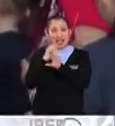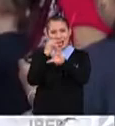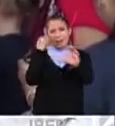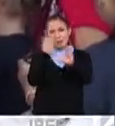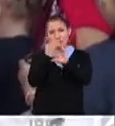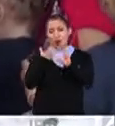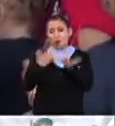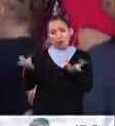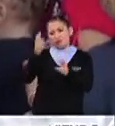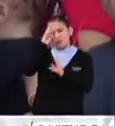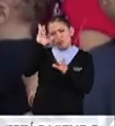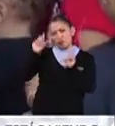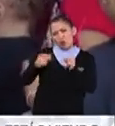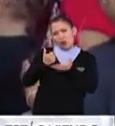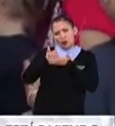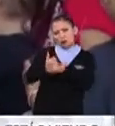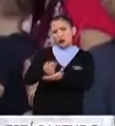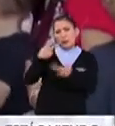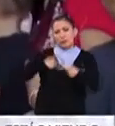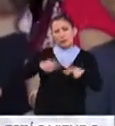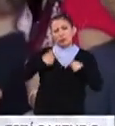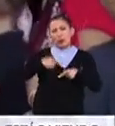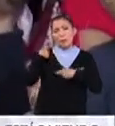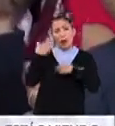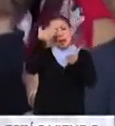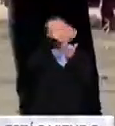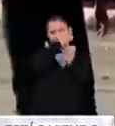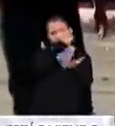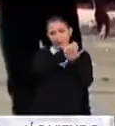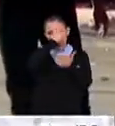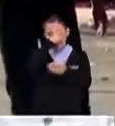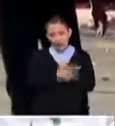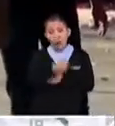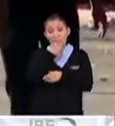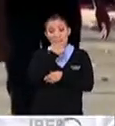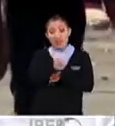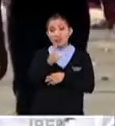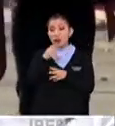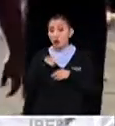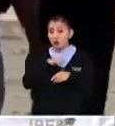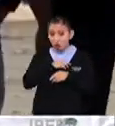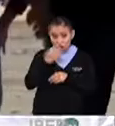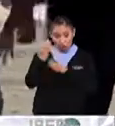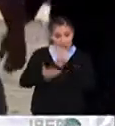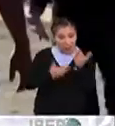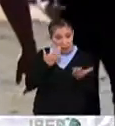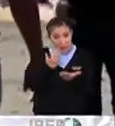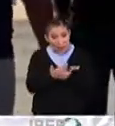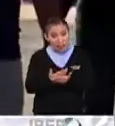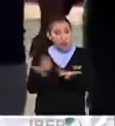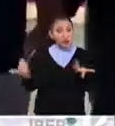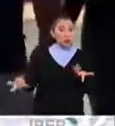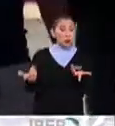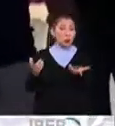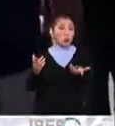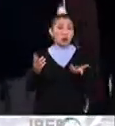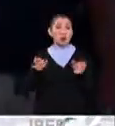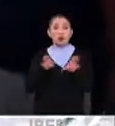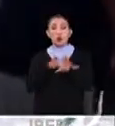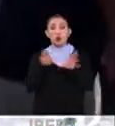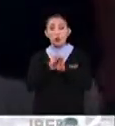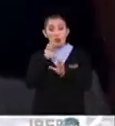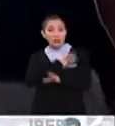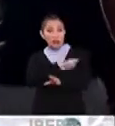se negaron a brindar ayuda a los migrantes para llegar a la Ciudad de México. Afirmaron que no les brindarán el servicio ni